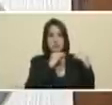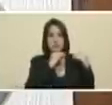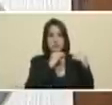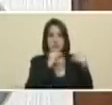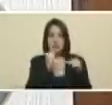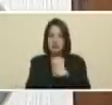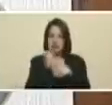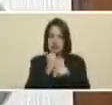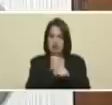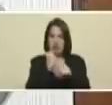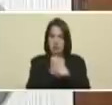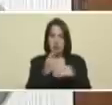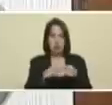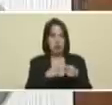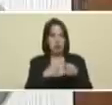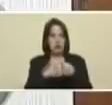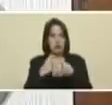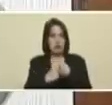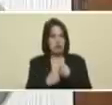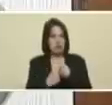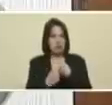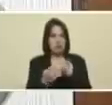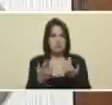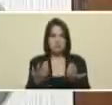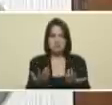obrerista, clasista,